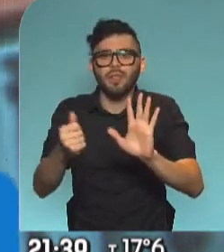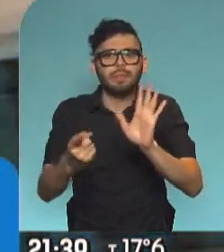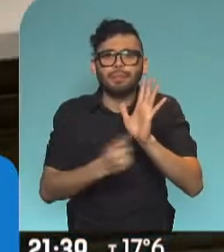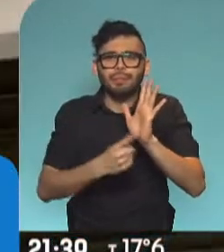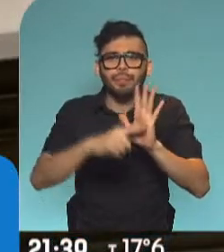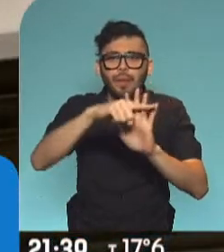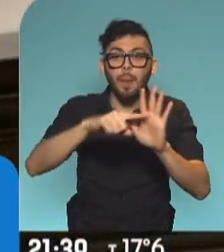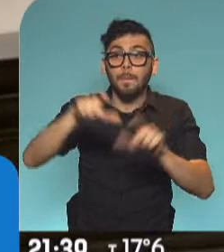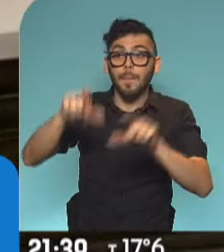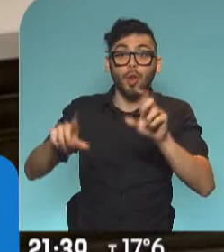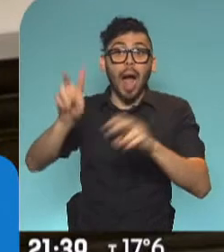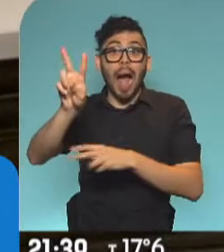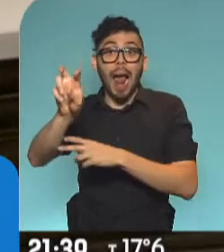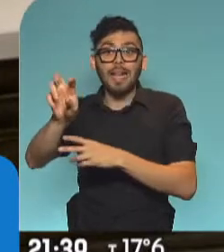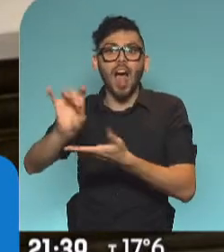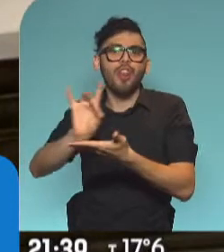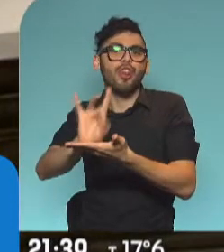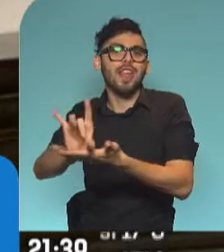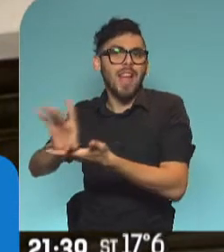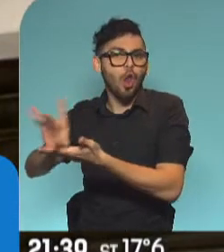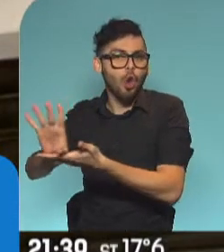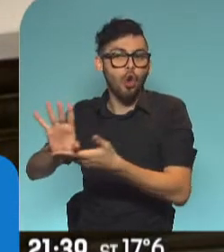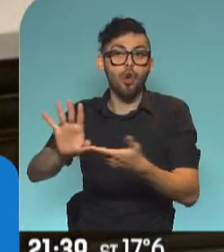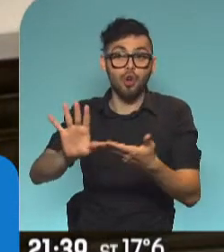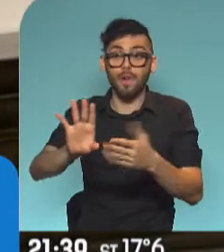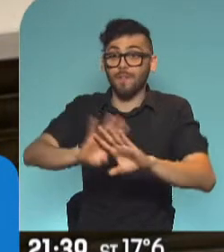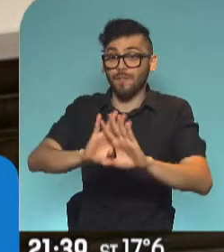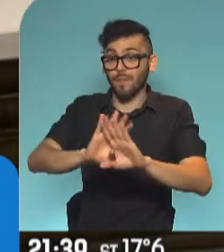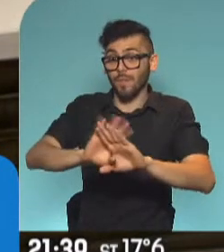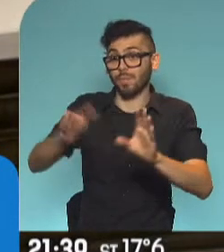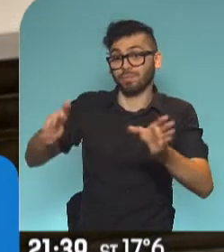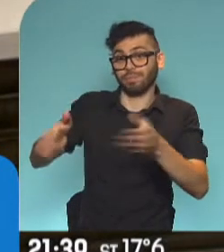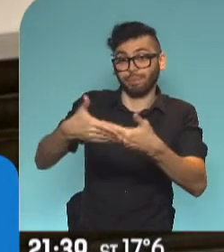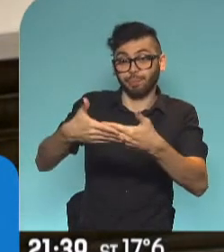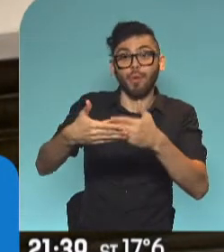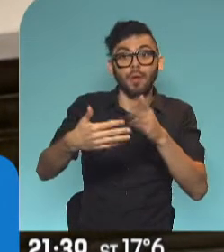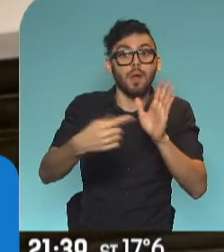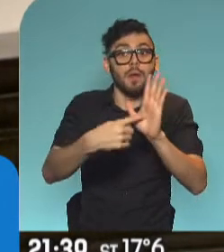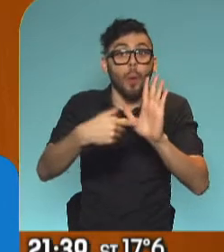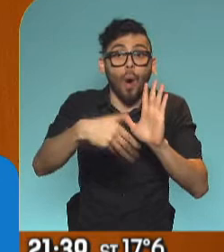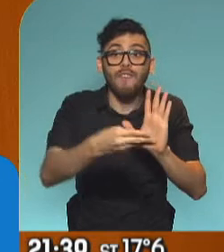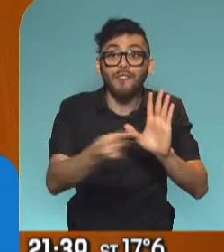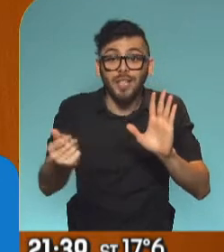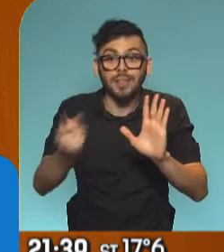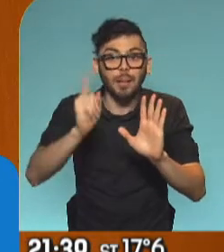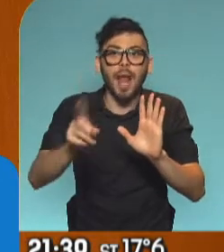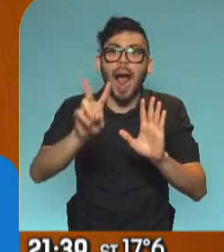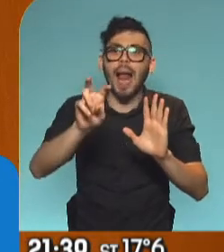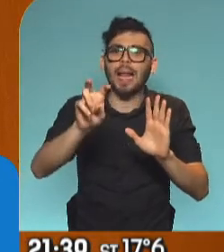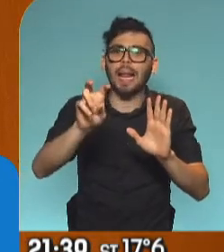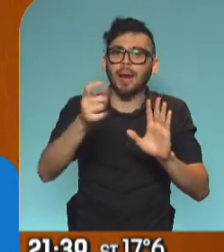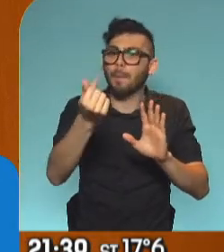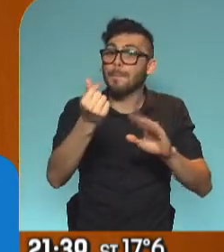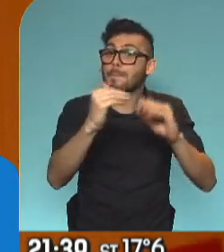propietarios a los inquilinos y que también congela el precio de los alquileres y que es lo que se sabe hasta ahora realmente